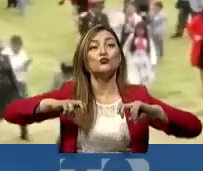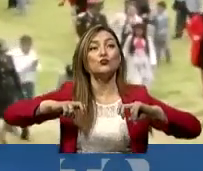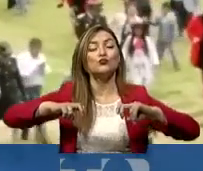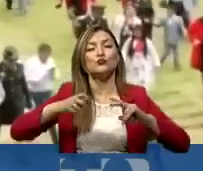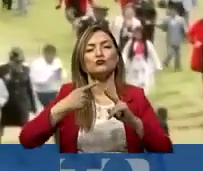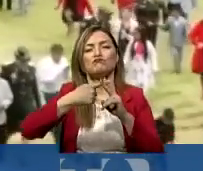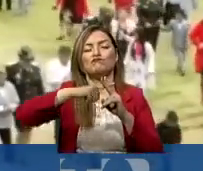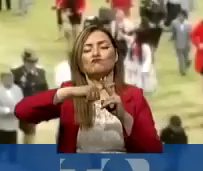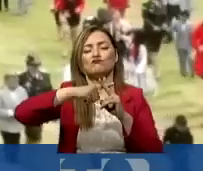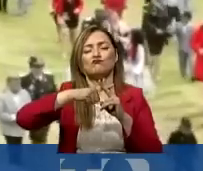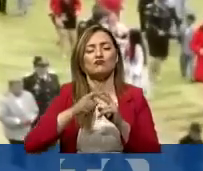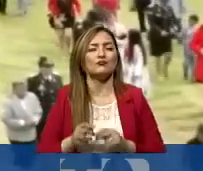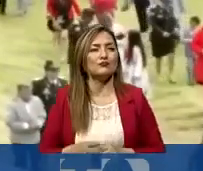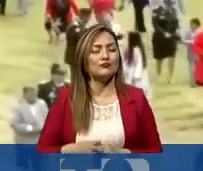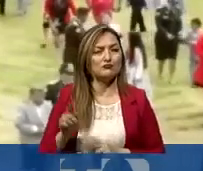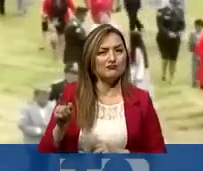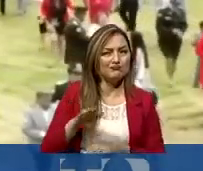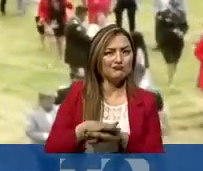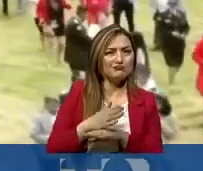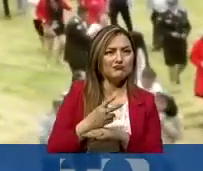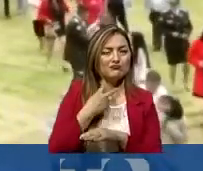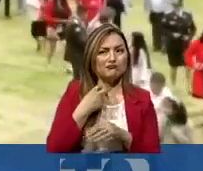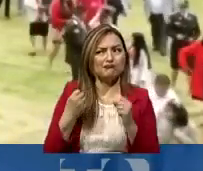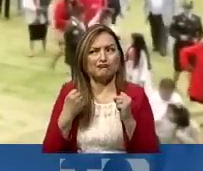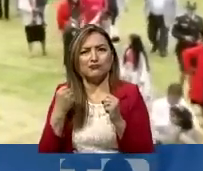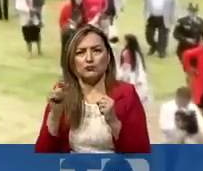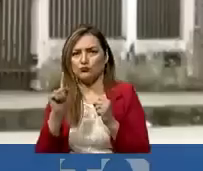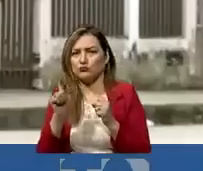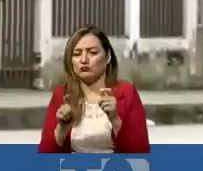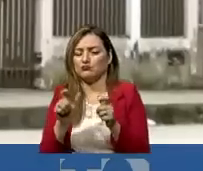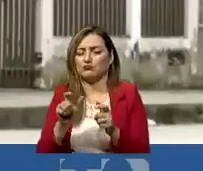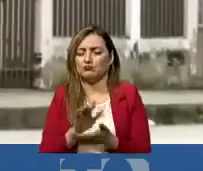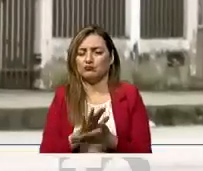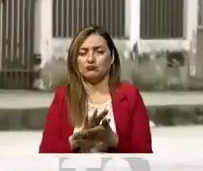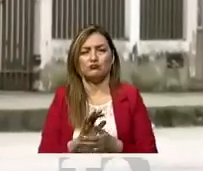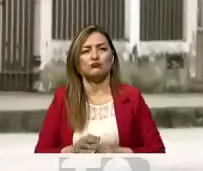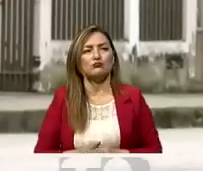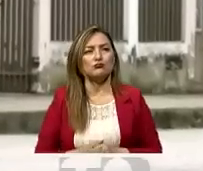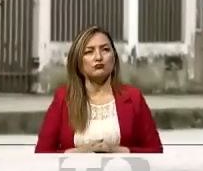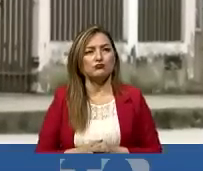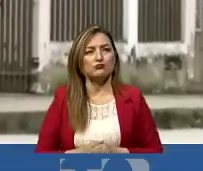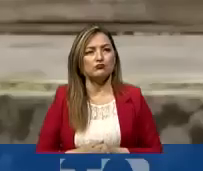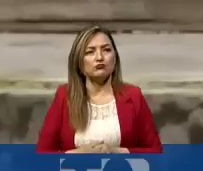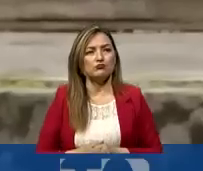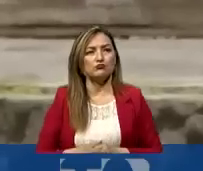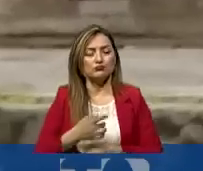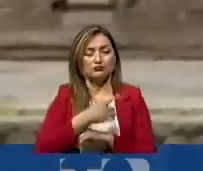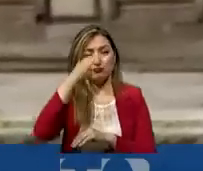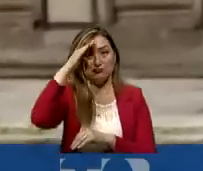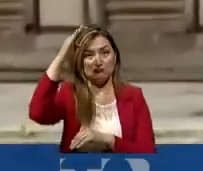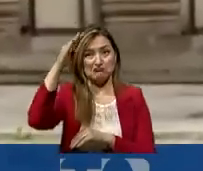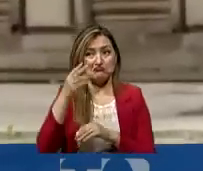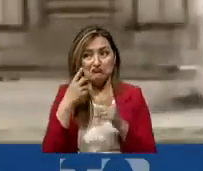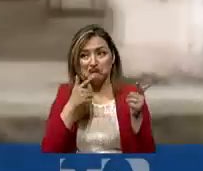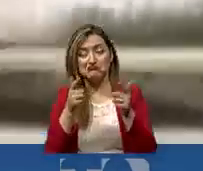que este acontecimiento no vaya a causar pánico en la ciudadanía. Durante el día no se constató presencia policial y los